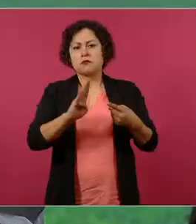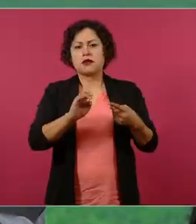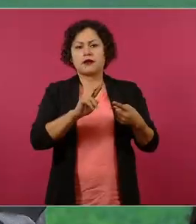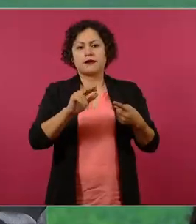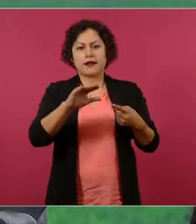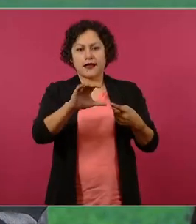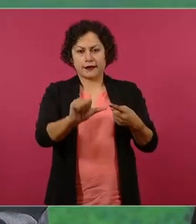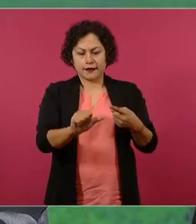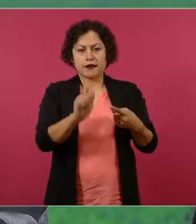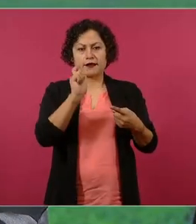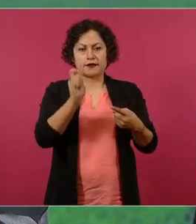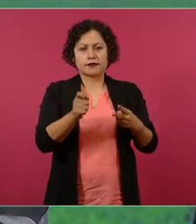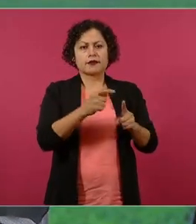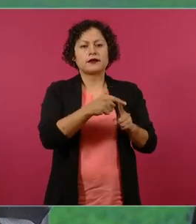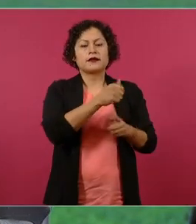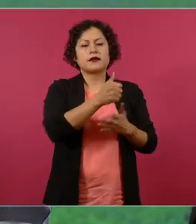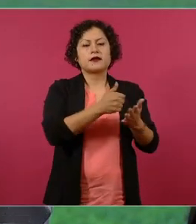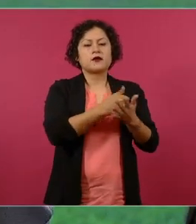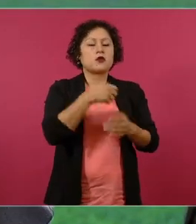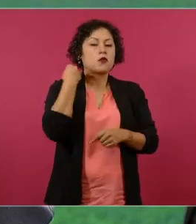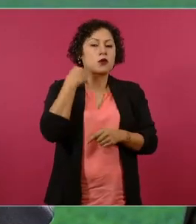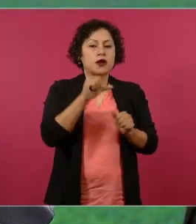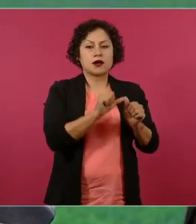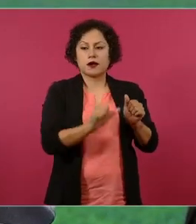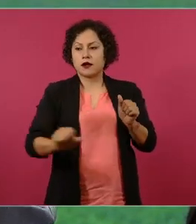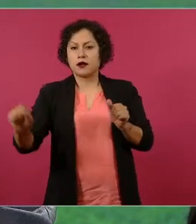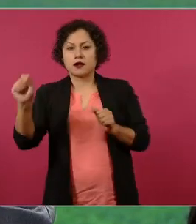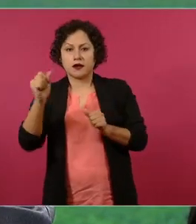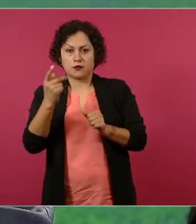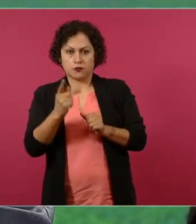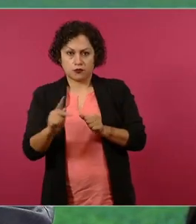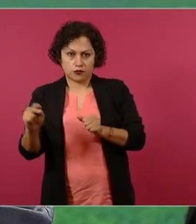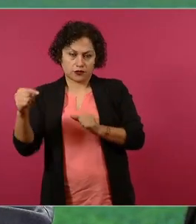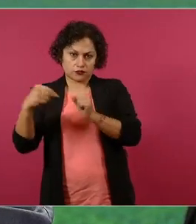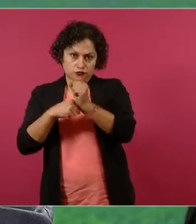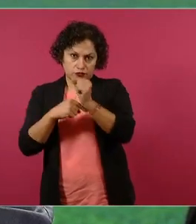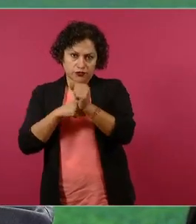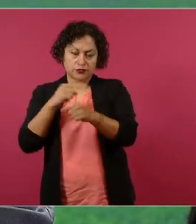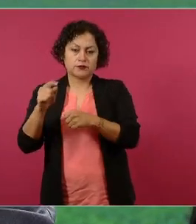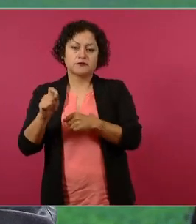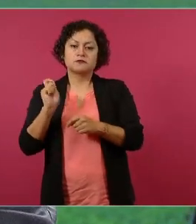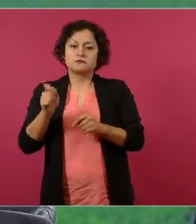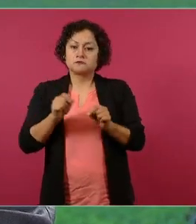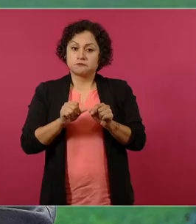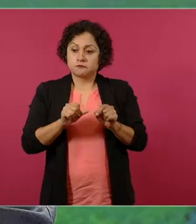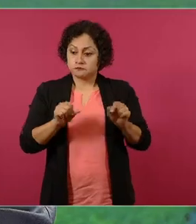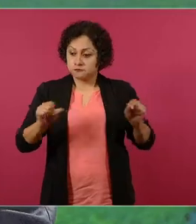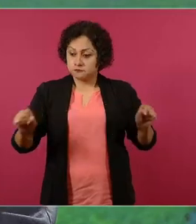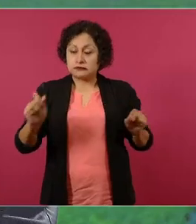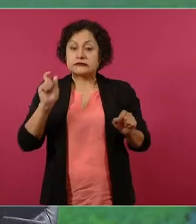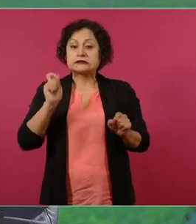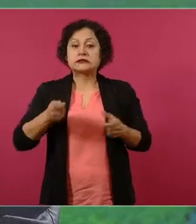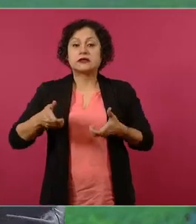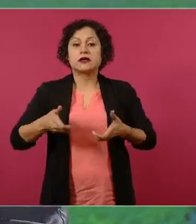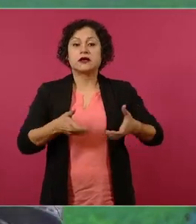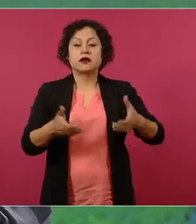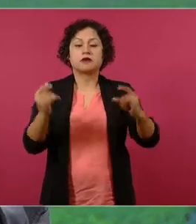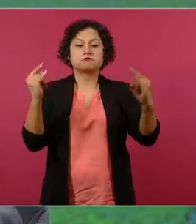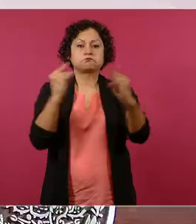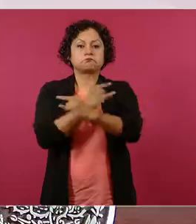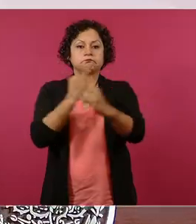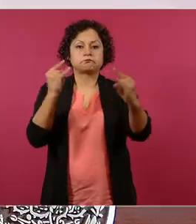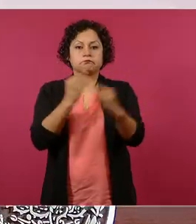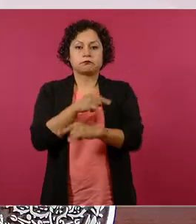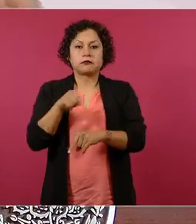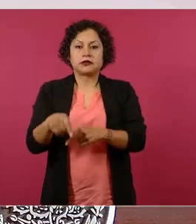conecta la ciudad de Oaxaca con Puerto Escondido quisiera destacar que esta carretera tuvo 15 años en en